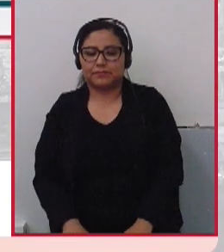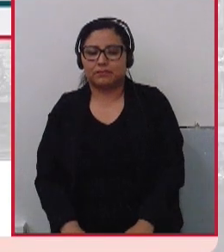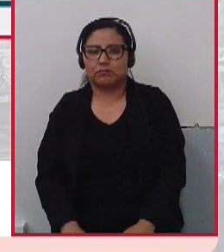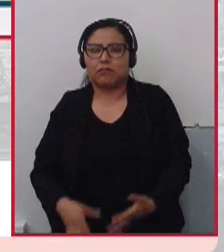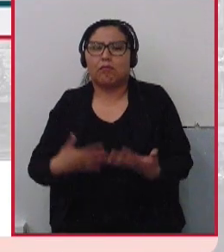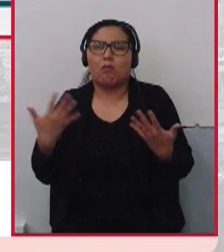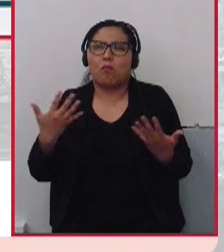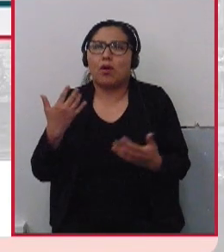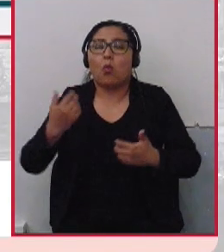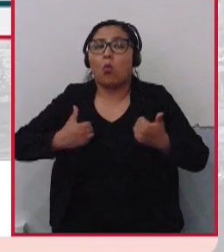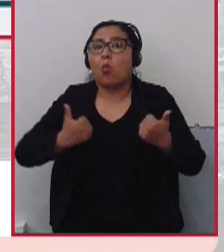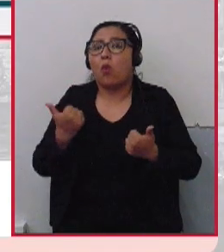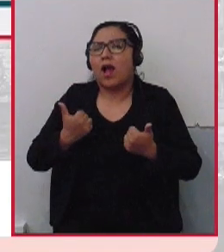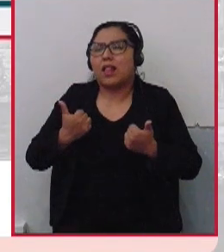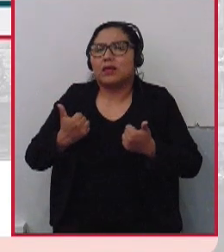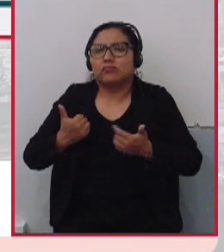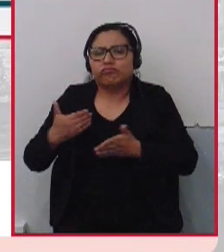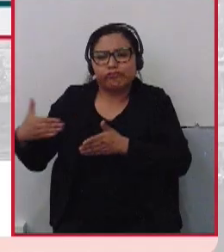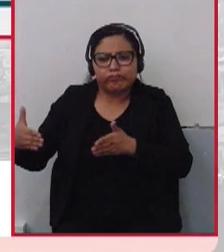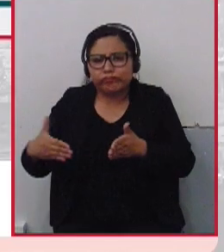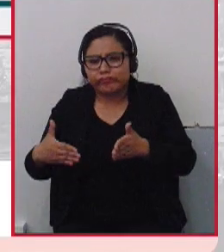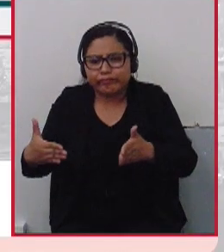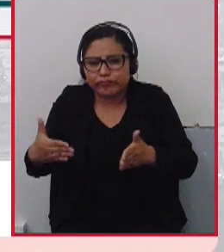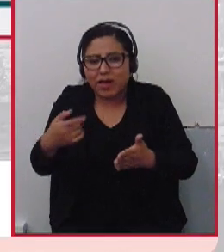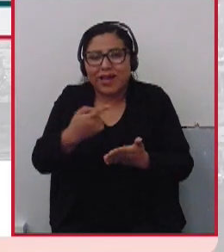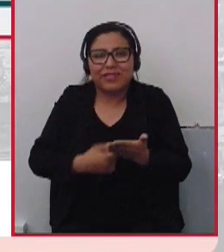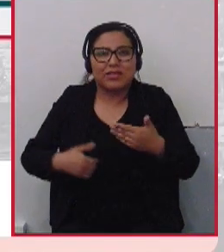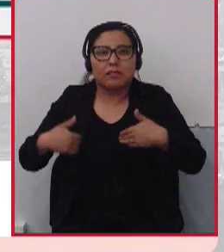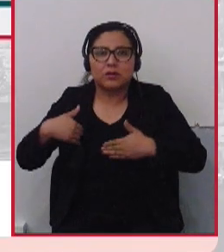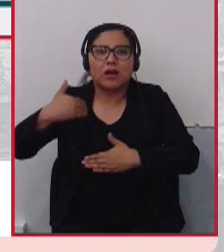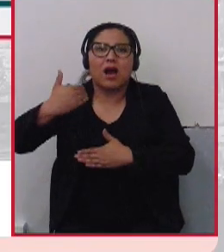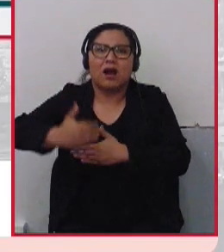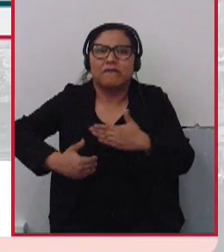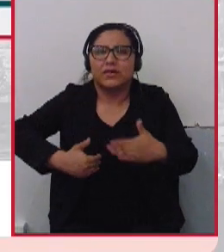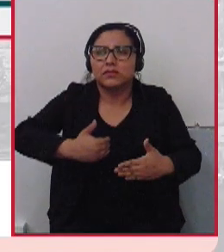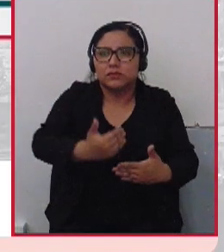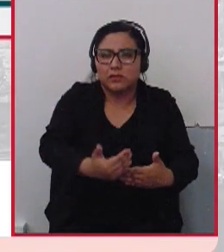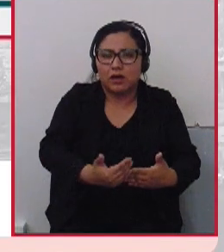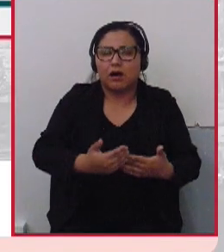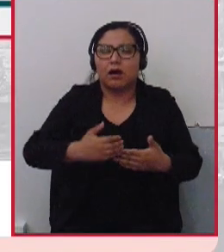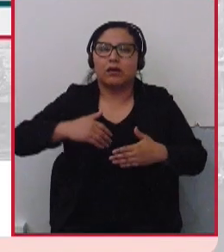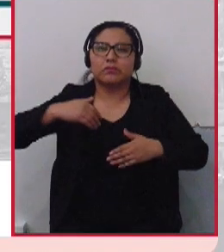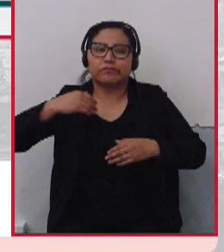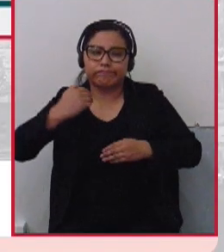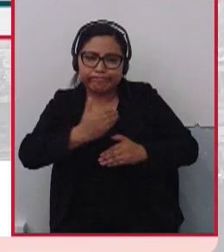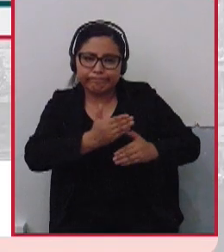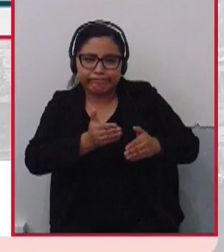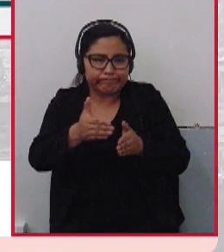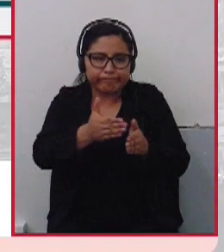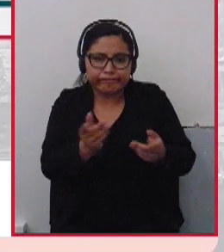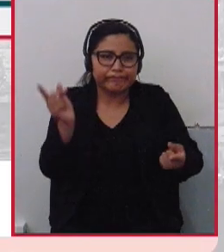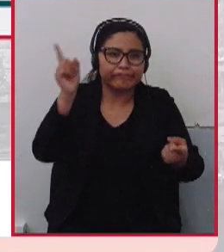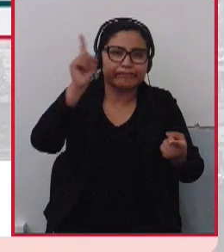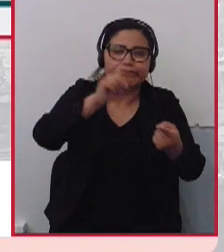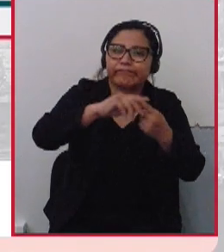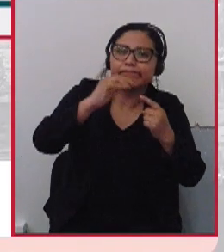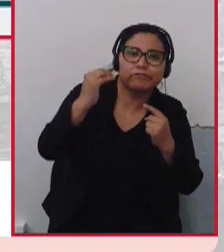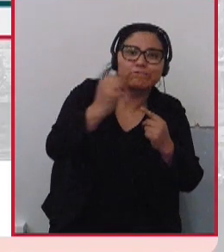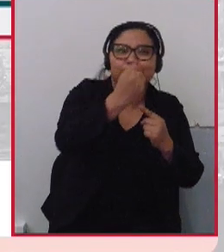y cuál es la hoja de ruta y qué es lo que nosotros vamos a seguir caminando para lograr los objetivos